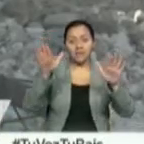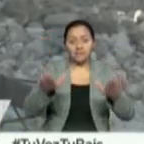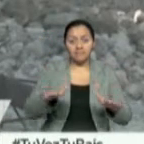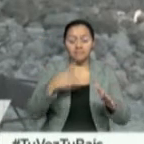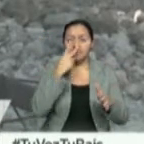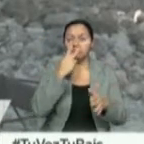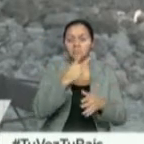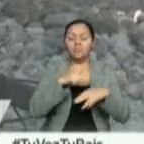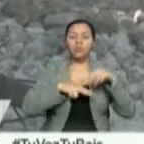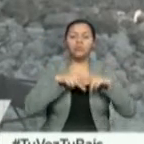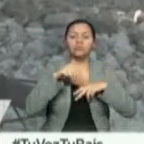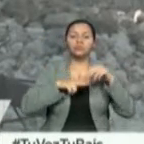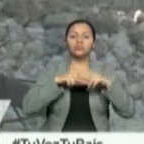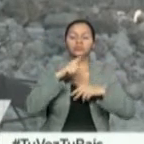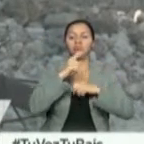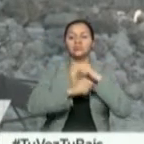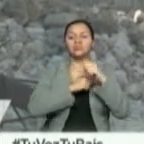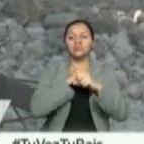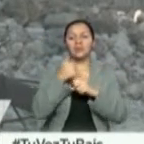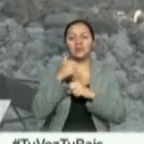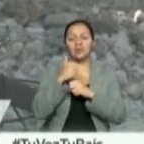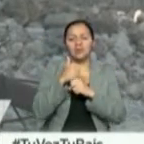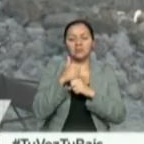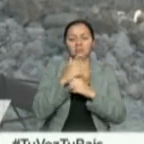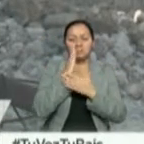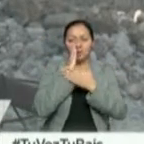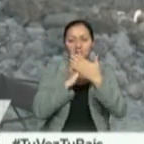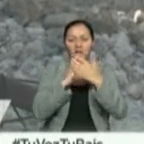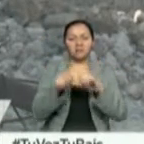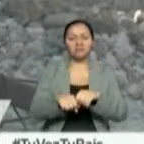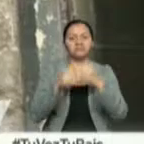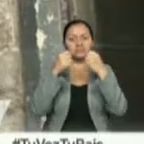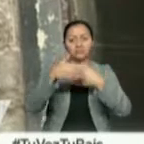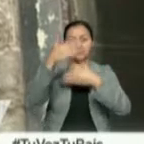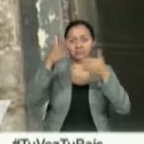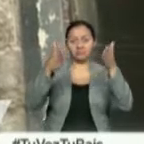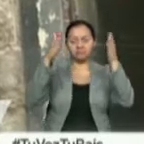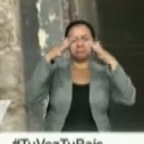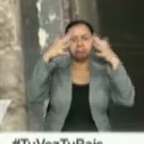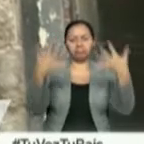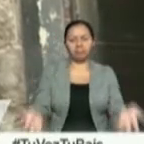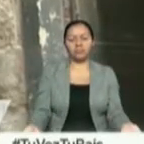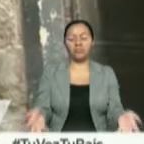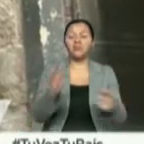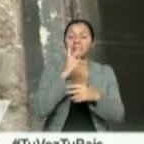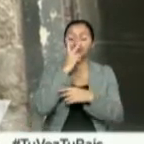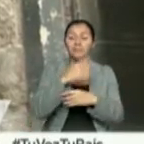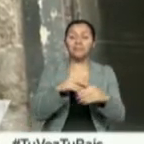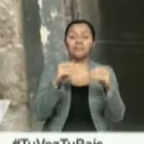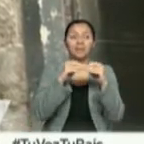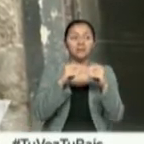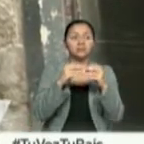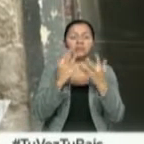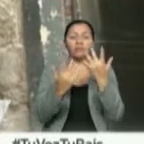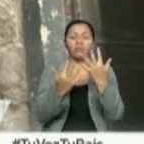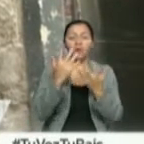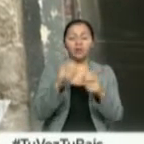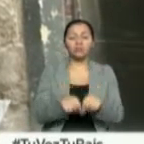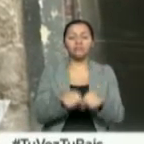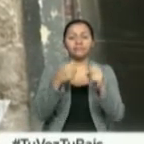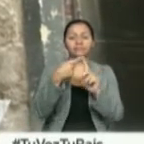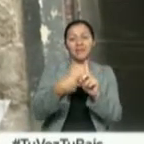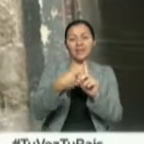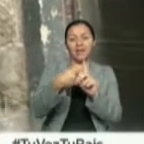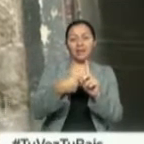construcción comenzó en el siglo 10 perdió un sector de sus imponentes murallas y el fuego destruyó parte del zoco uno de los mercados